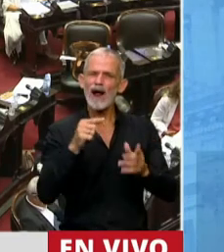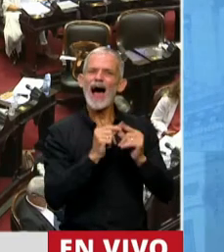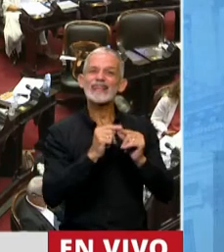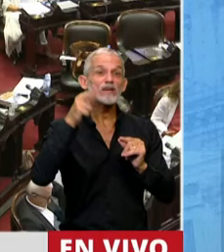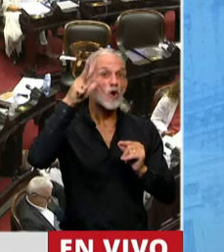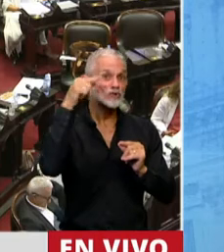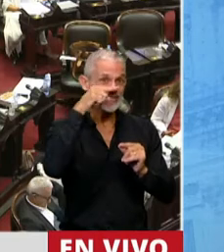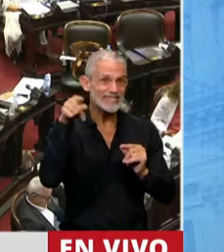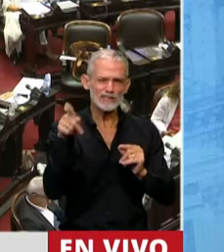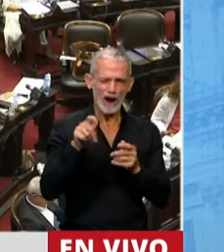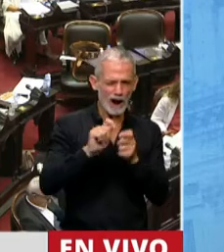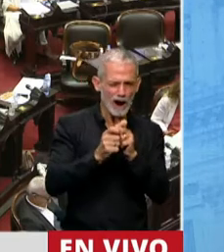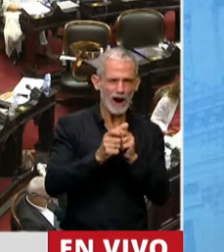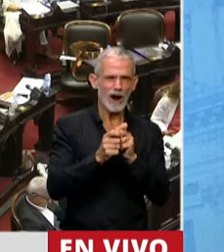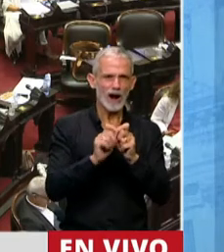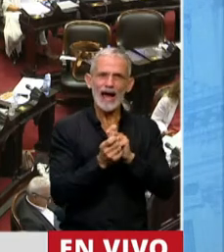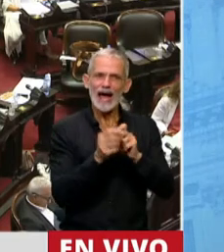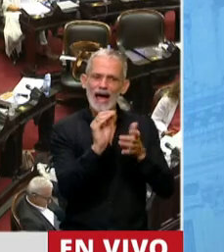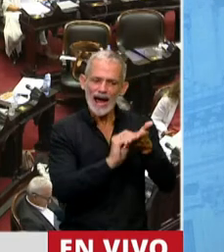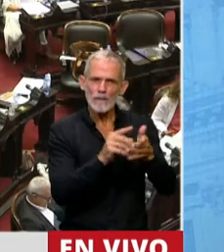artículo 87.